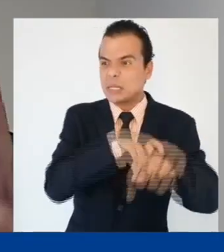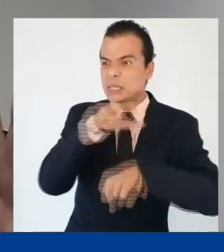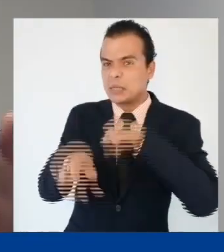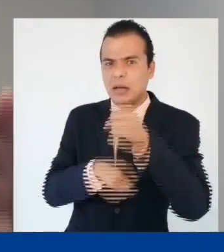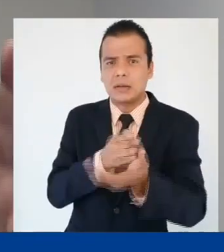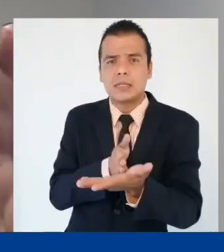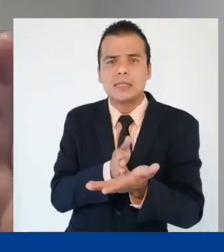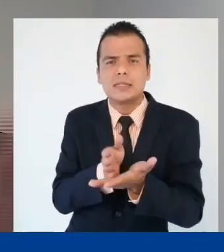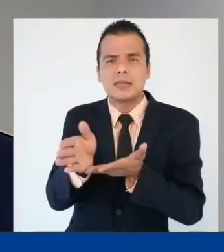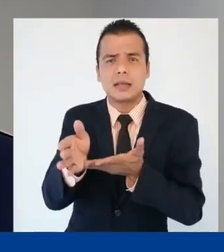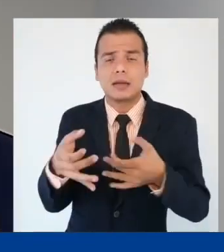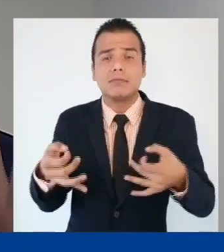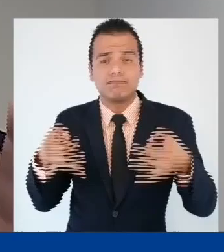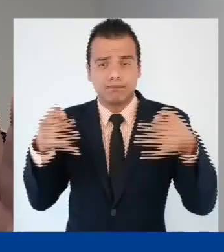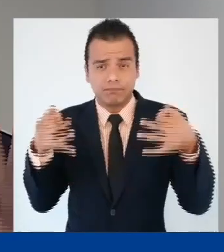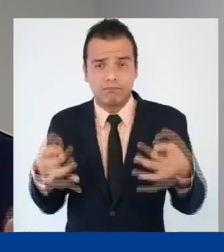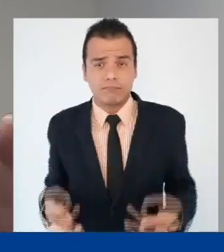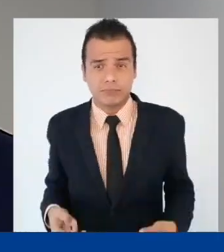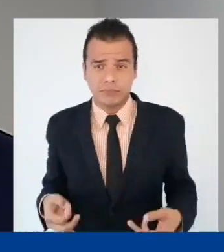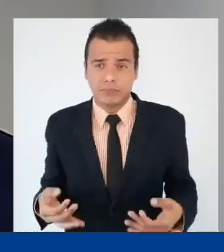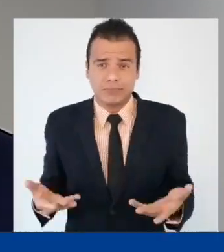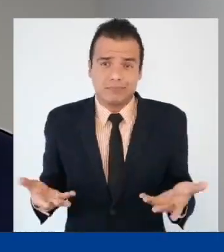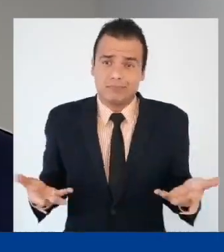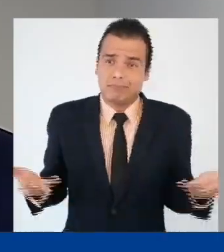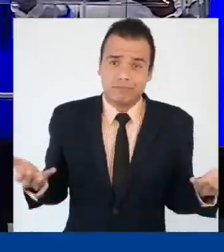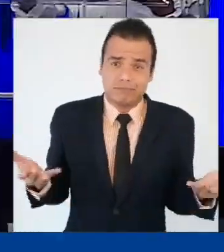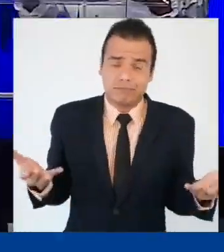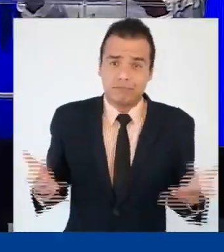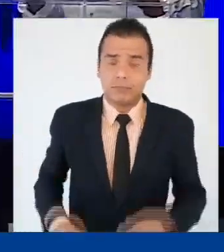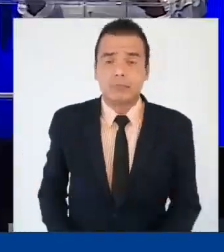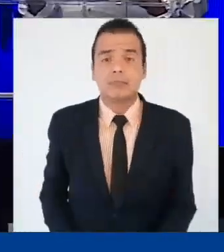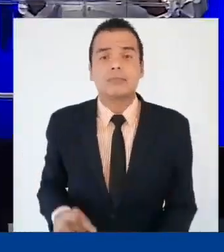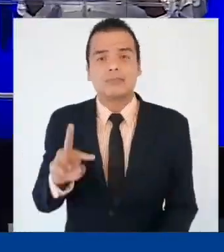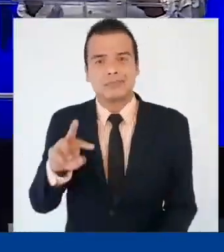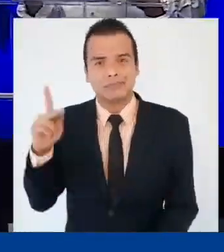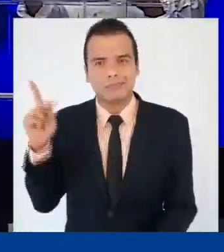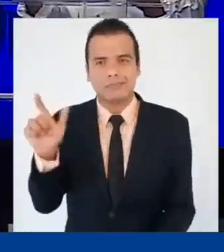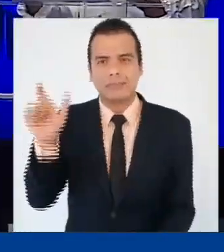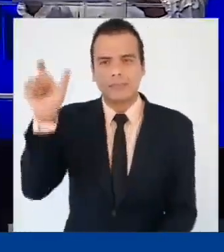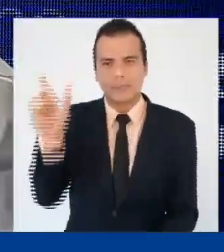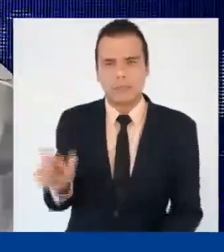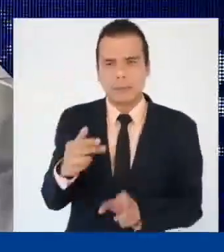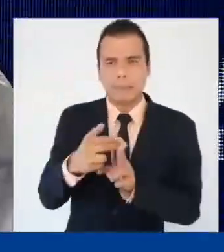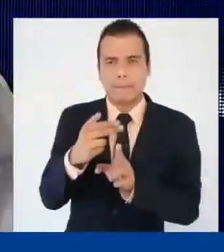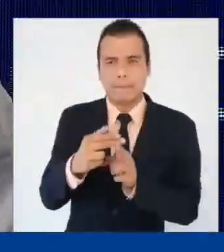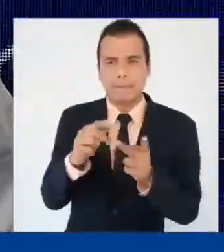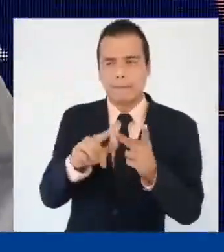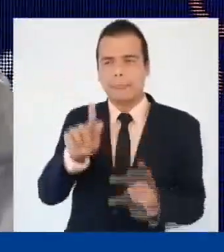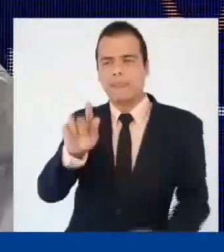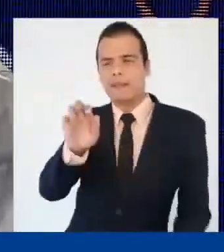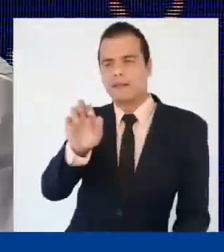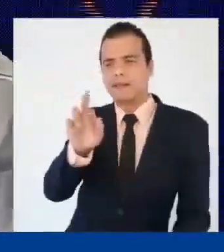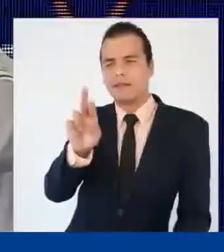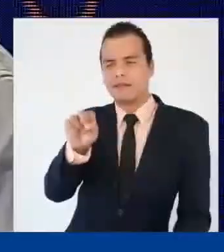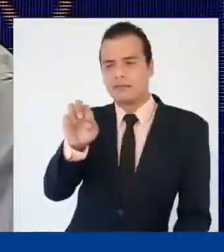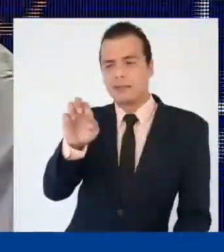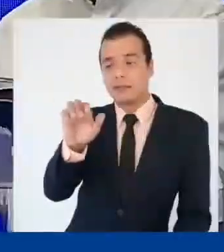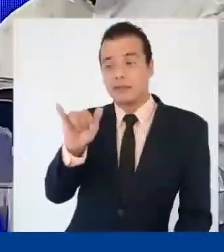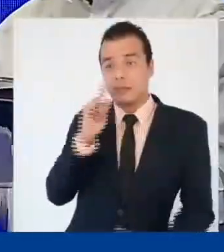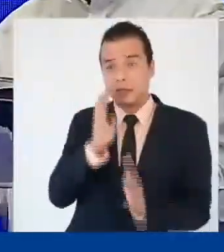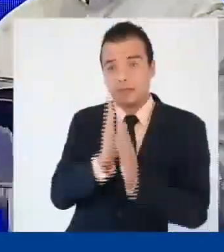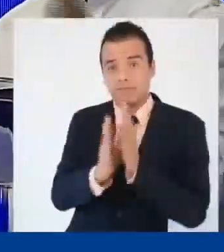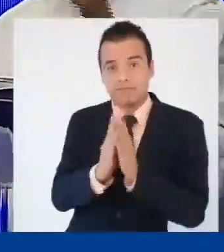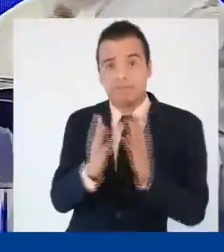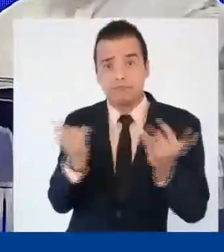crítica como las semanas de la jornada preelectoral. Mientras tanto, para Ferney Lozano es importante que se dialogue entre las partes en